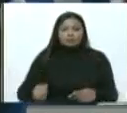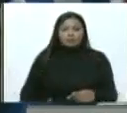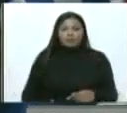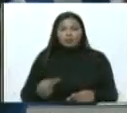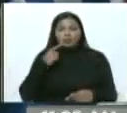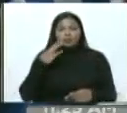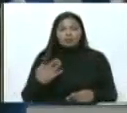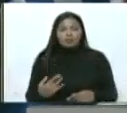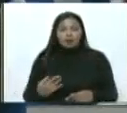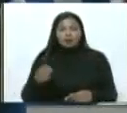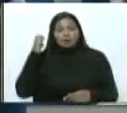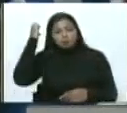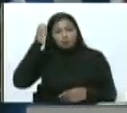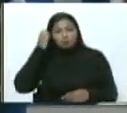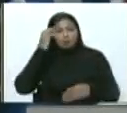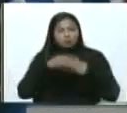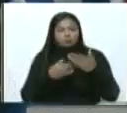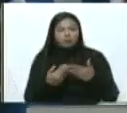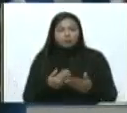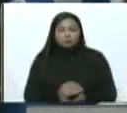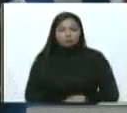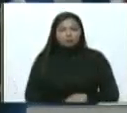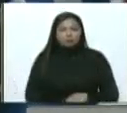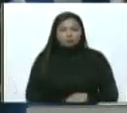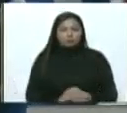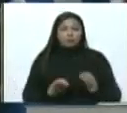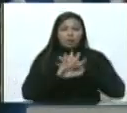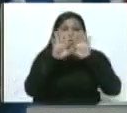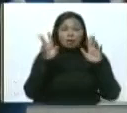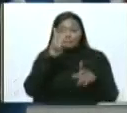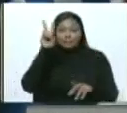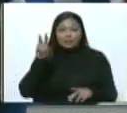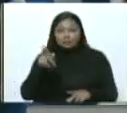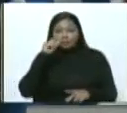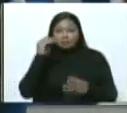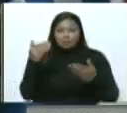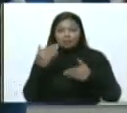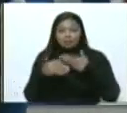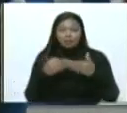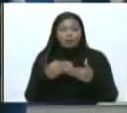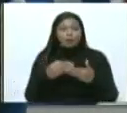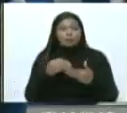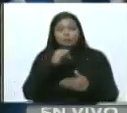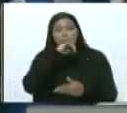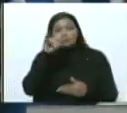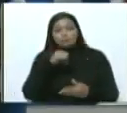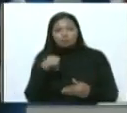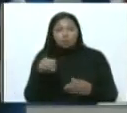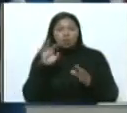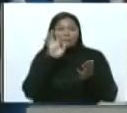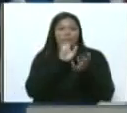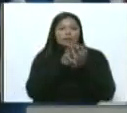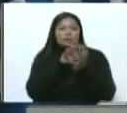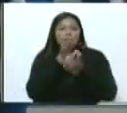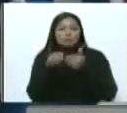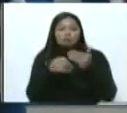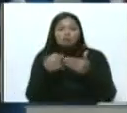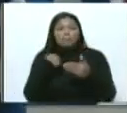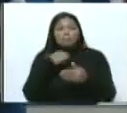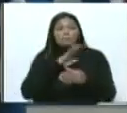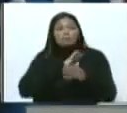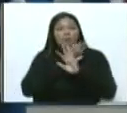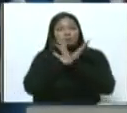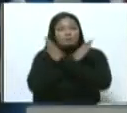italianos, europeos, y por supuesto venezolanos venidos del Zulia y de Margarita. Así que bueno, mi